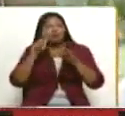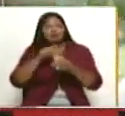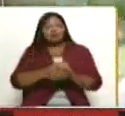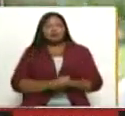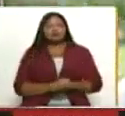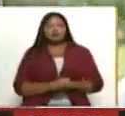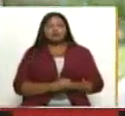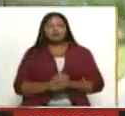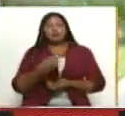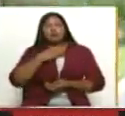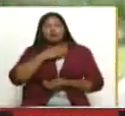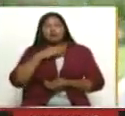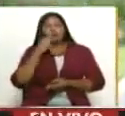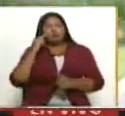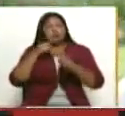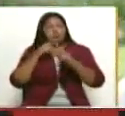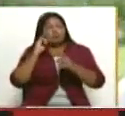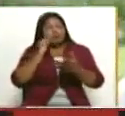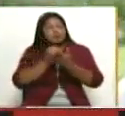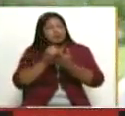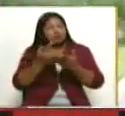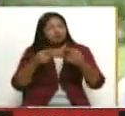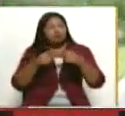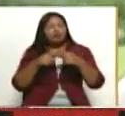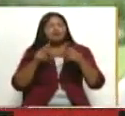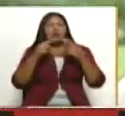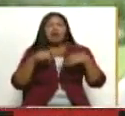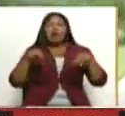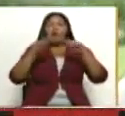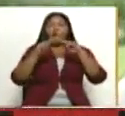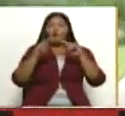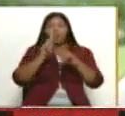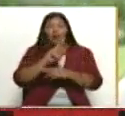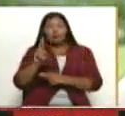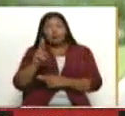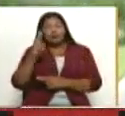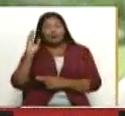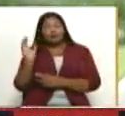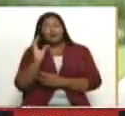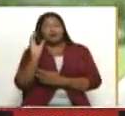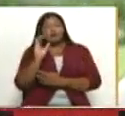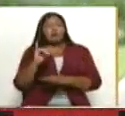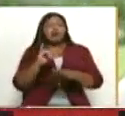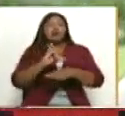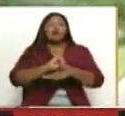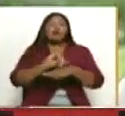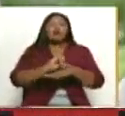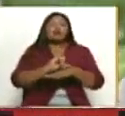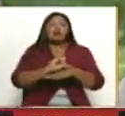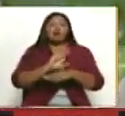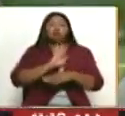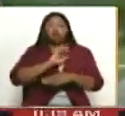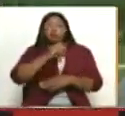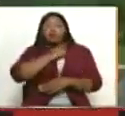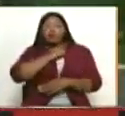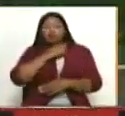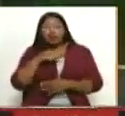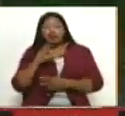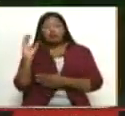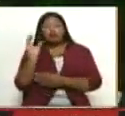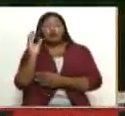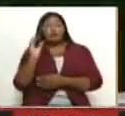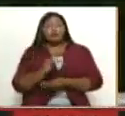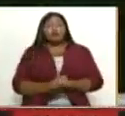de verificación de las Naciones Unidas en la República de Colombia y la Iglesia Católica de Colombia,